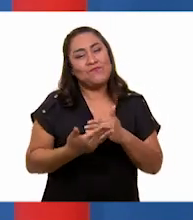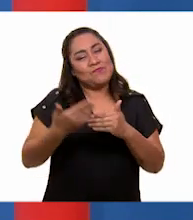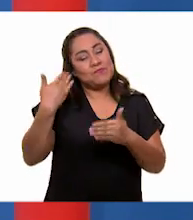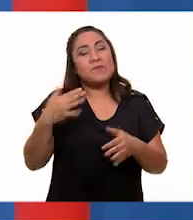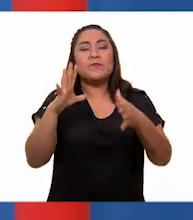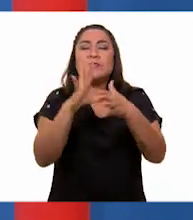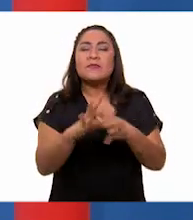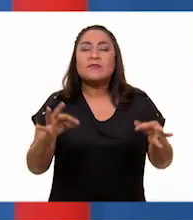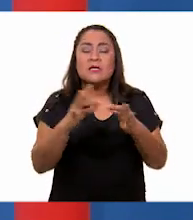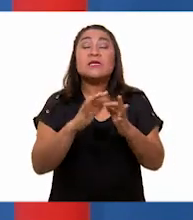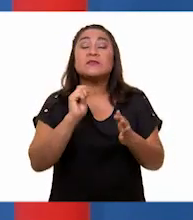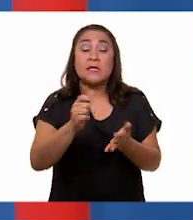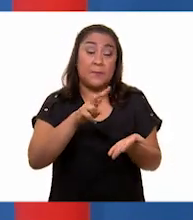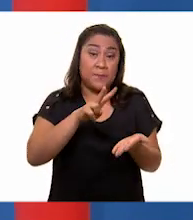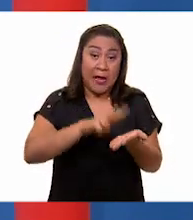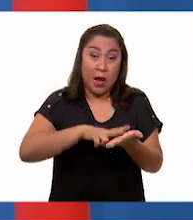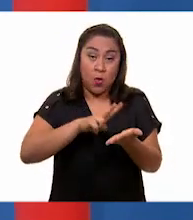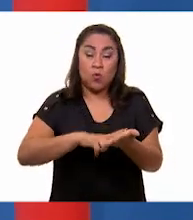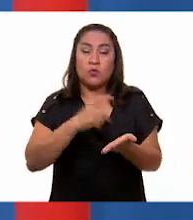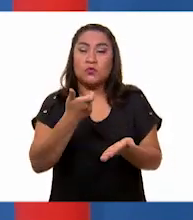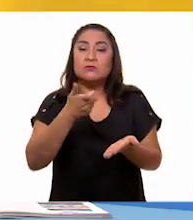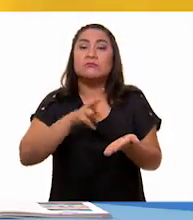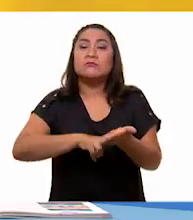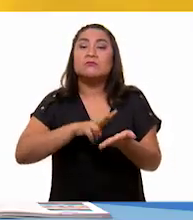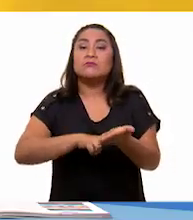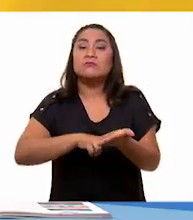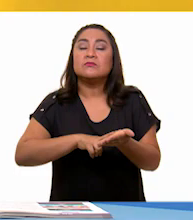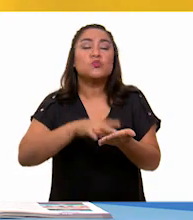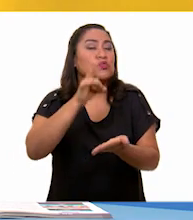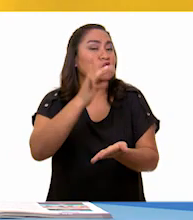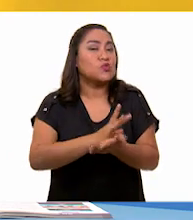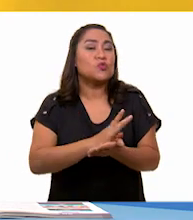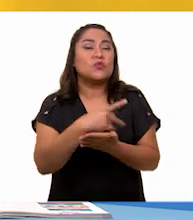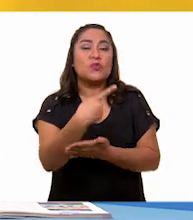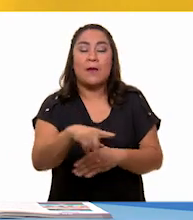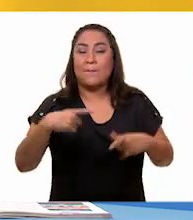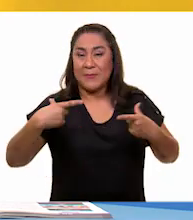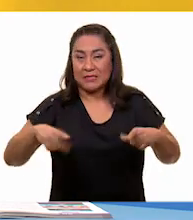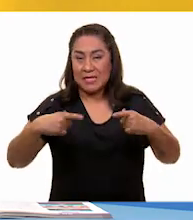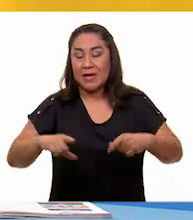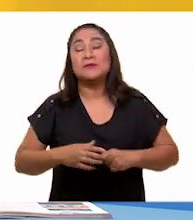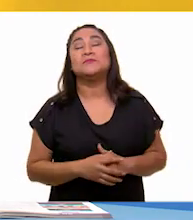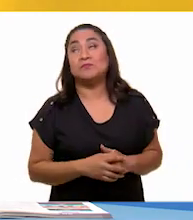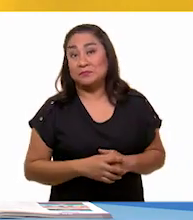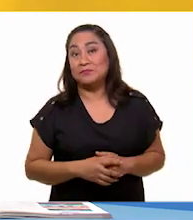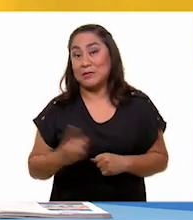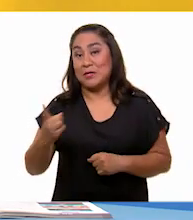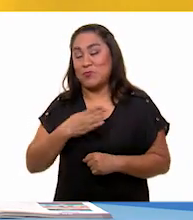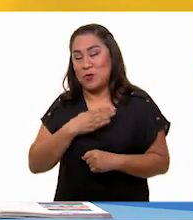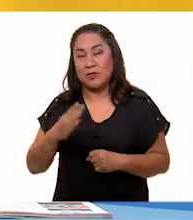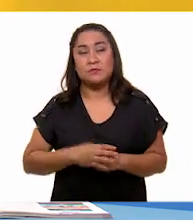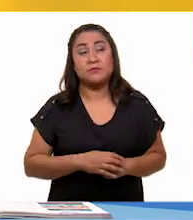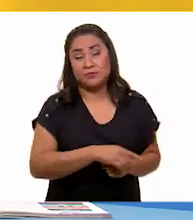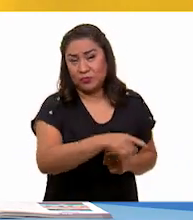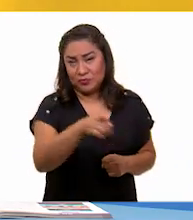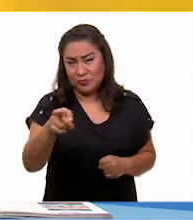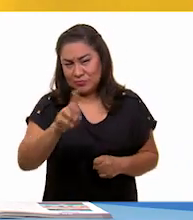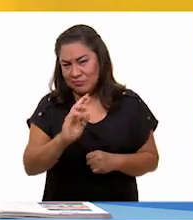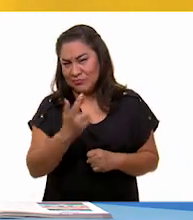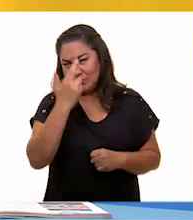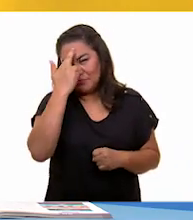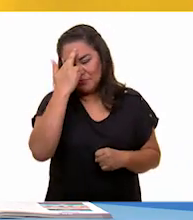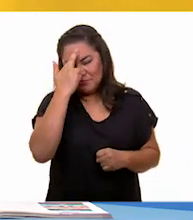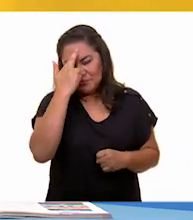concepto de valor unitario para un pastel. Qué bien que lo hayas recordado. Ustedes en casa recuerdan que